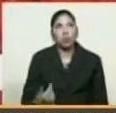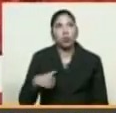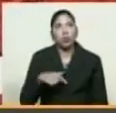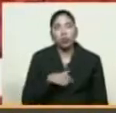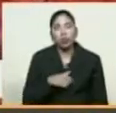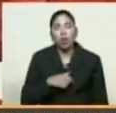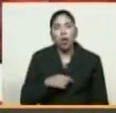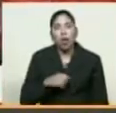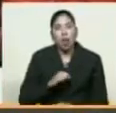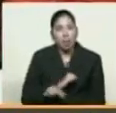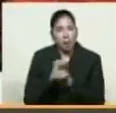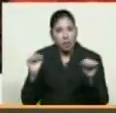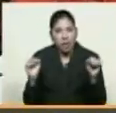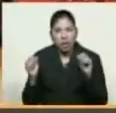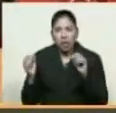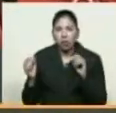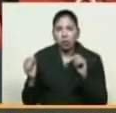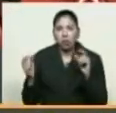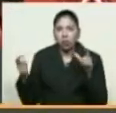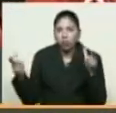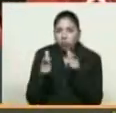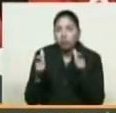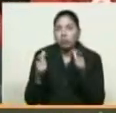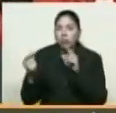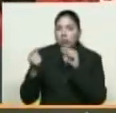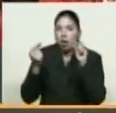temprano, discutiendo, revisando,